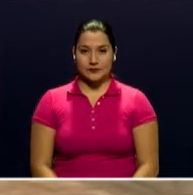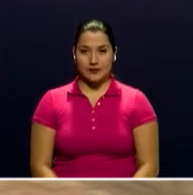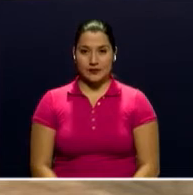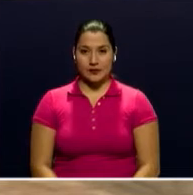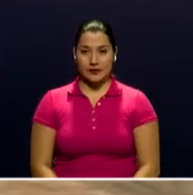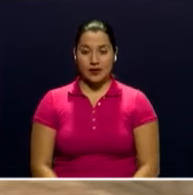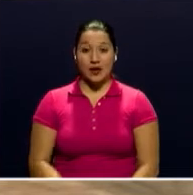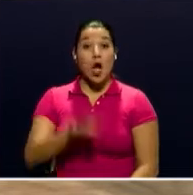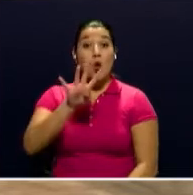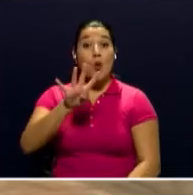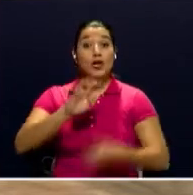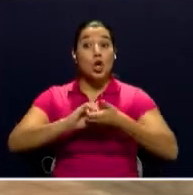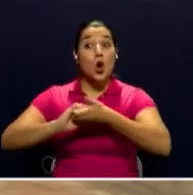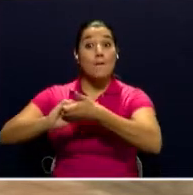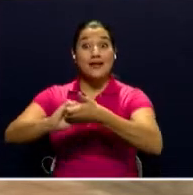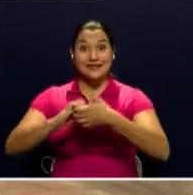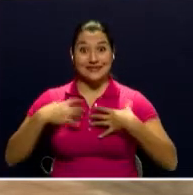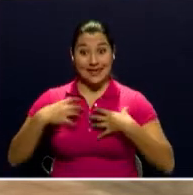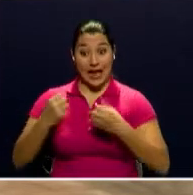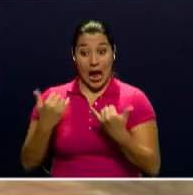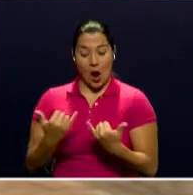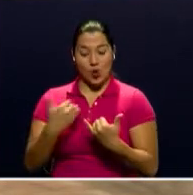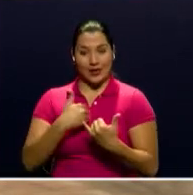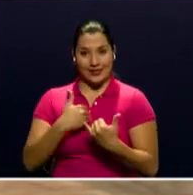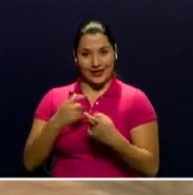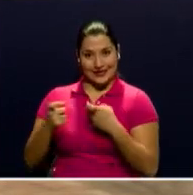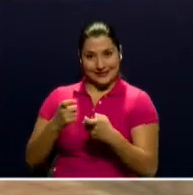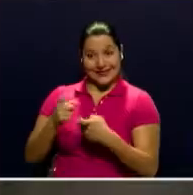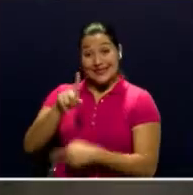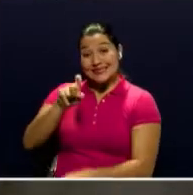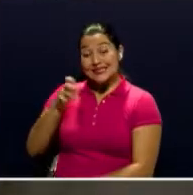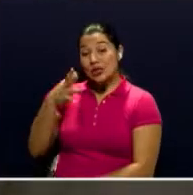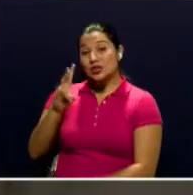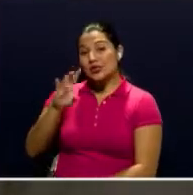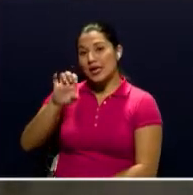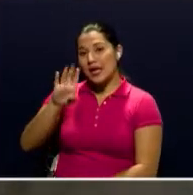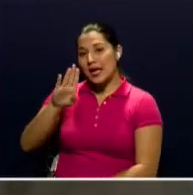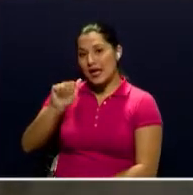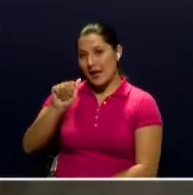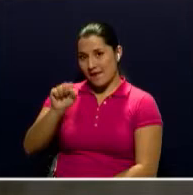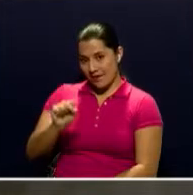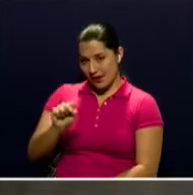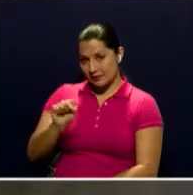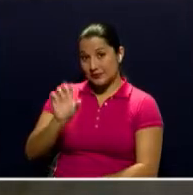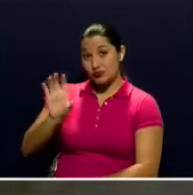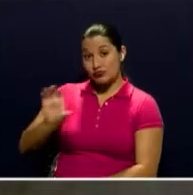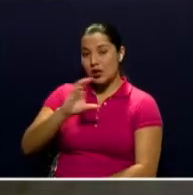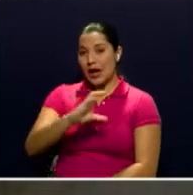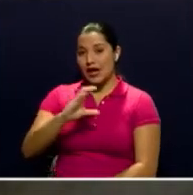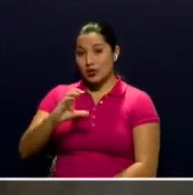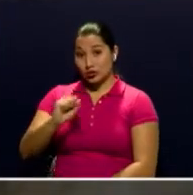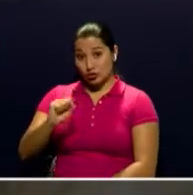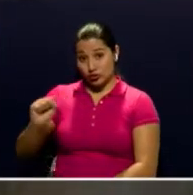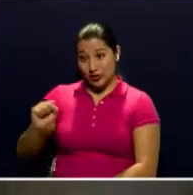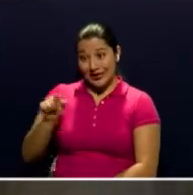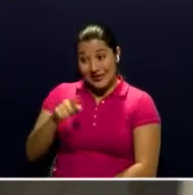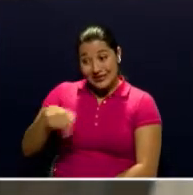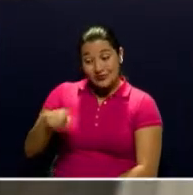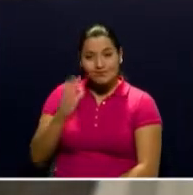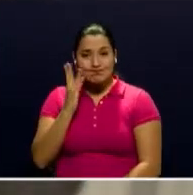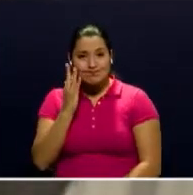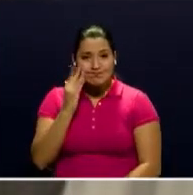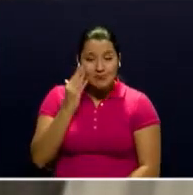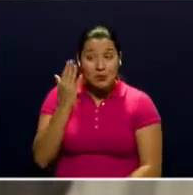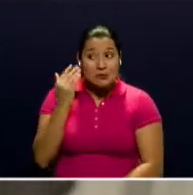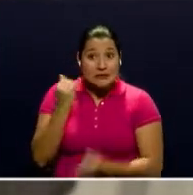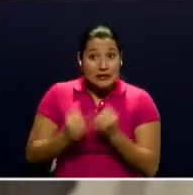Las 4 cooperativas de salud que administran 117 EVAIS de la Caja Costarricense de Seguro Social estaban preocupadas porque